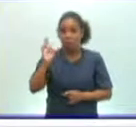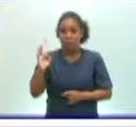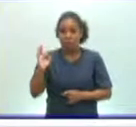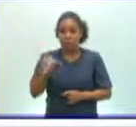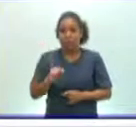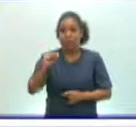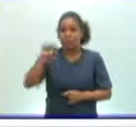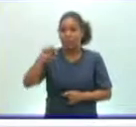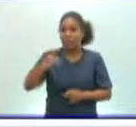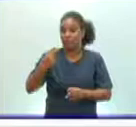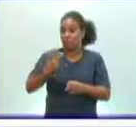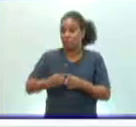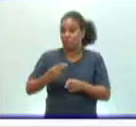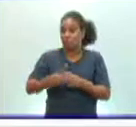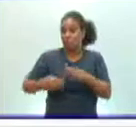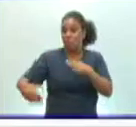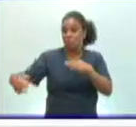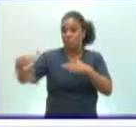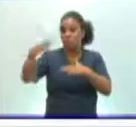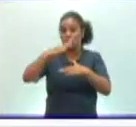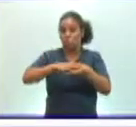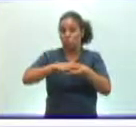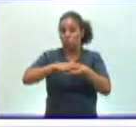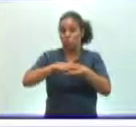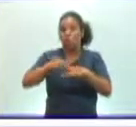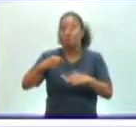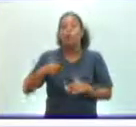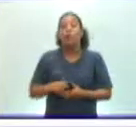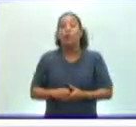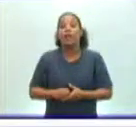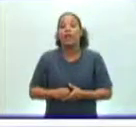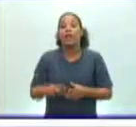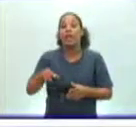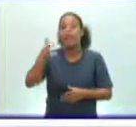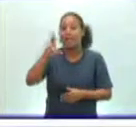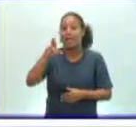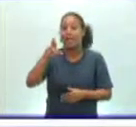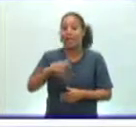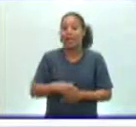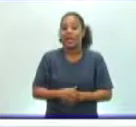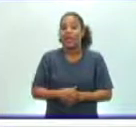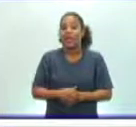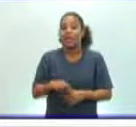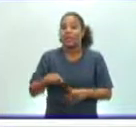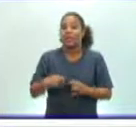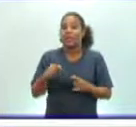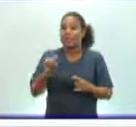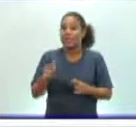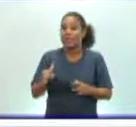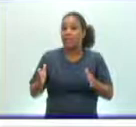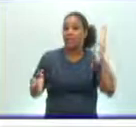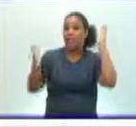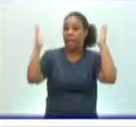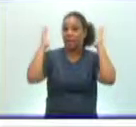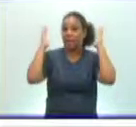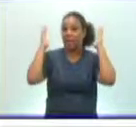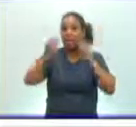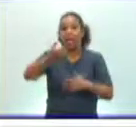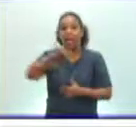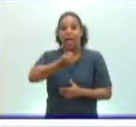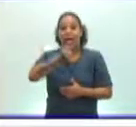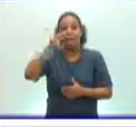están determinados sobre la semirrecta R y las paralelas AB y